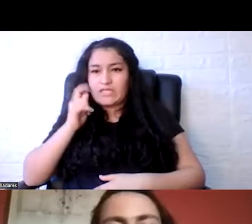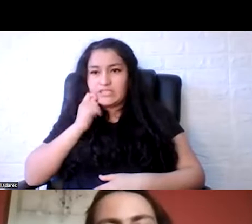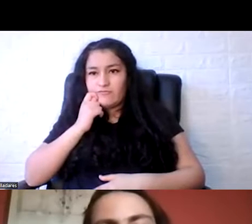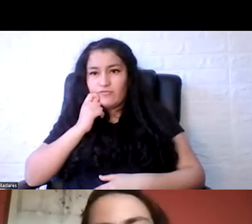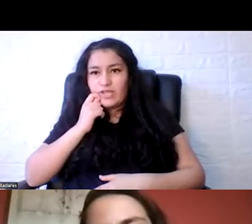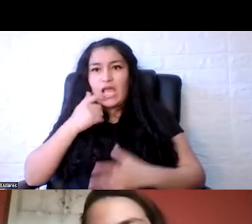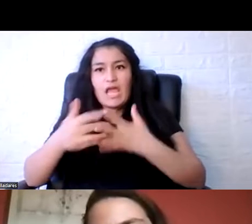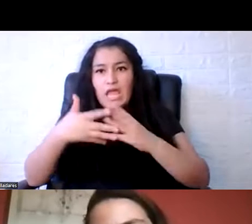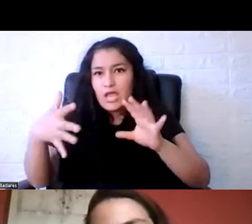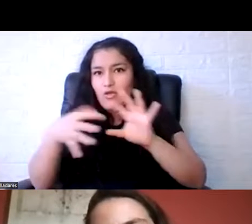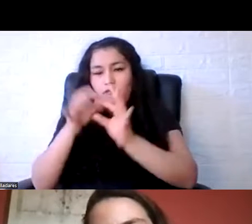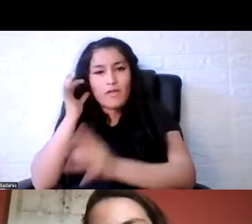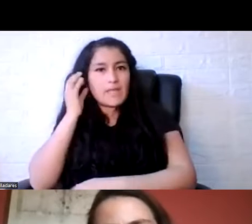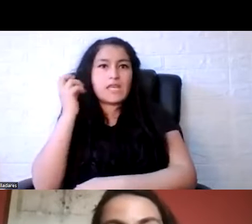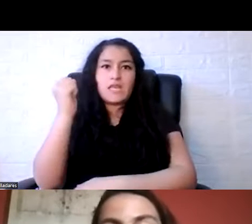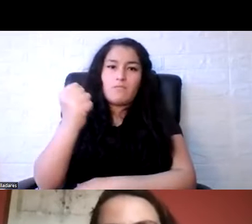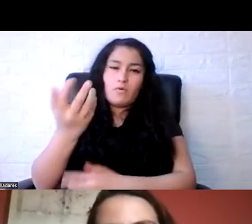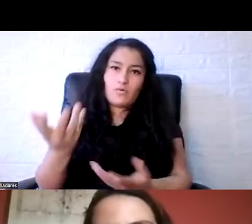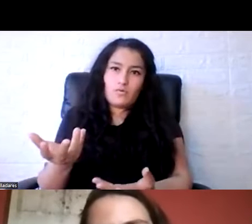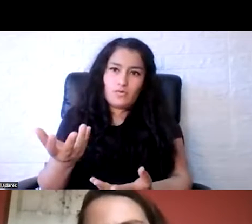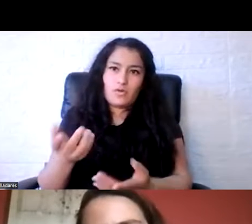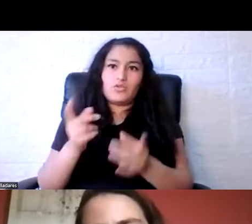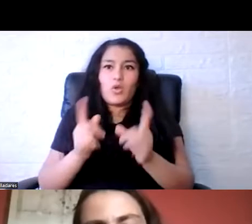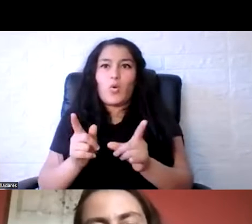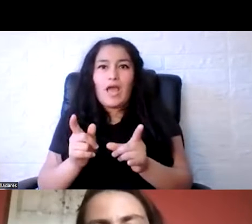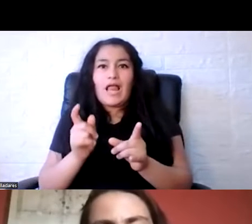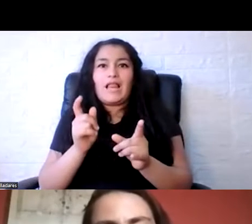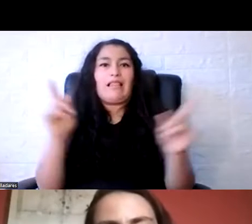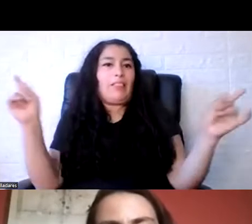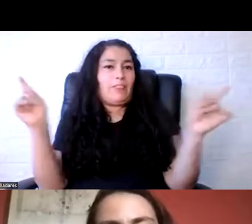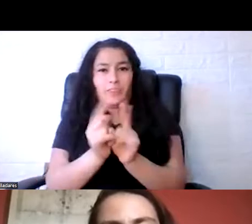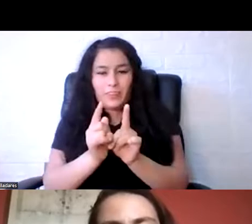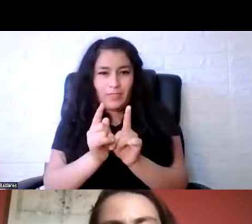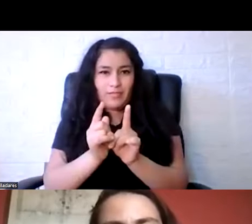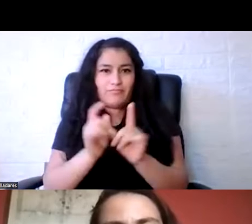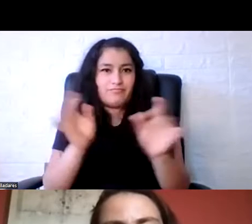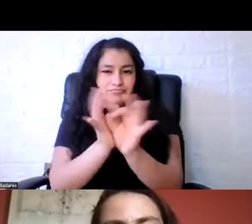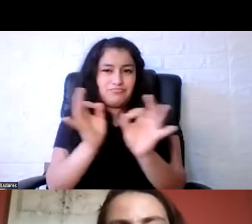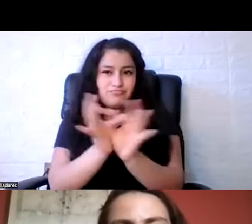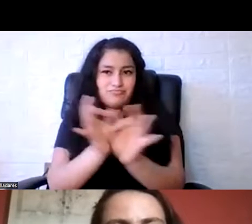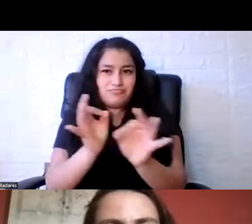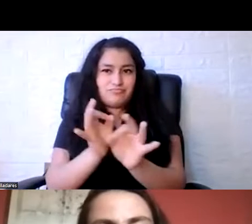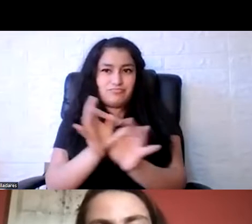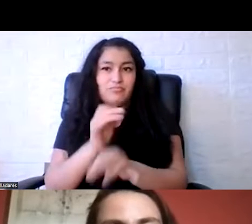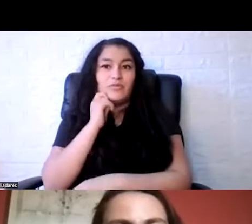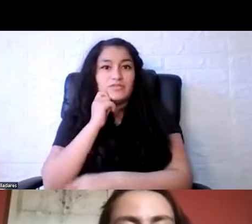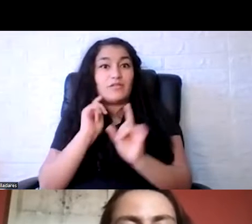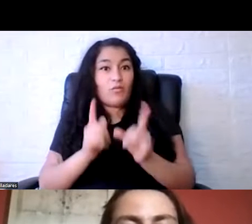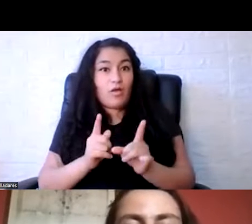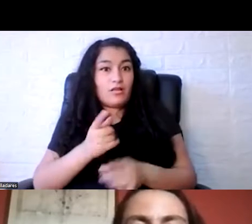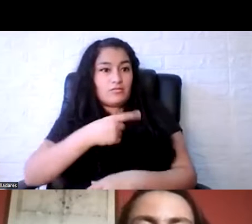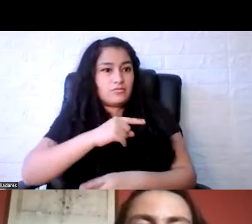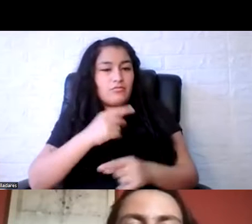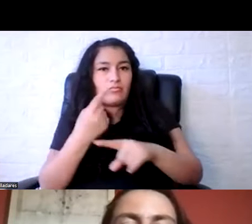ejemplo, en esta primera nube de palabras que hice muy rápidamente ahora con Atlas Tía a partir de las entrevistas que también hemos estado haciendo con Cecilia y que hemos